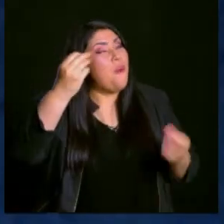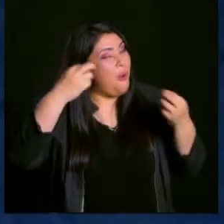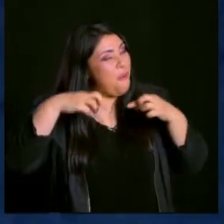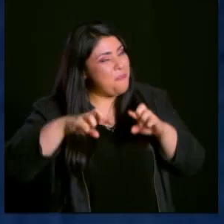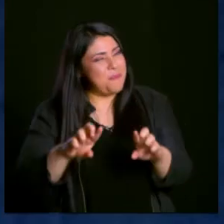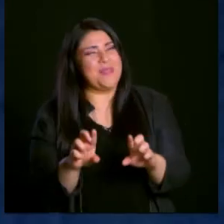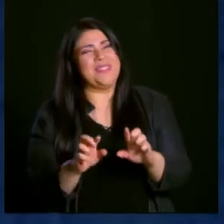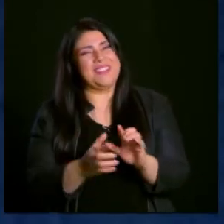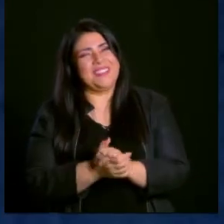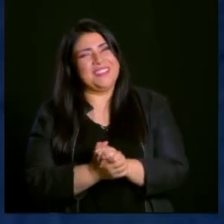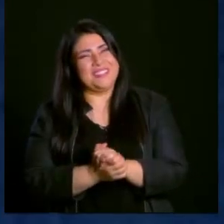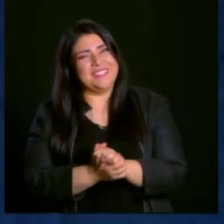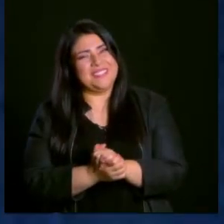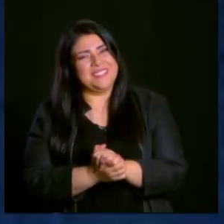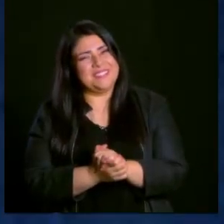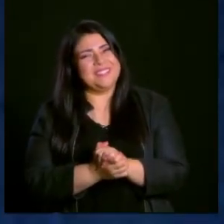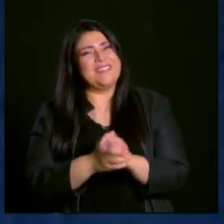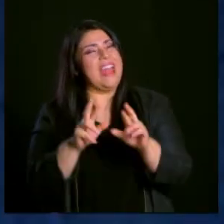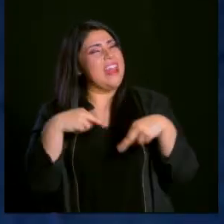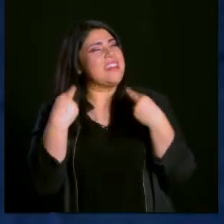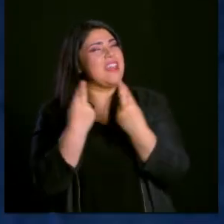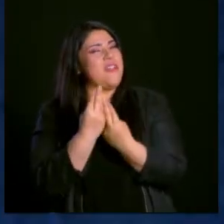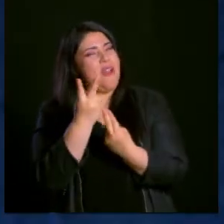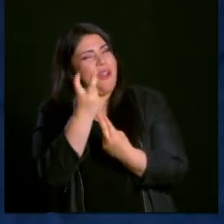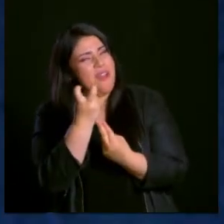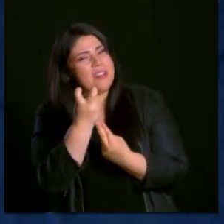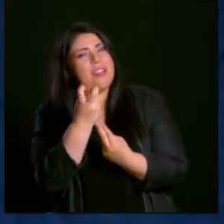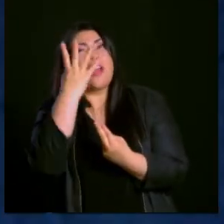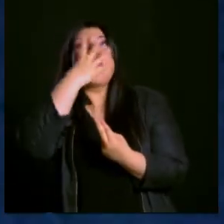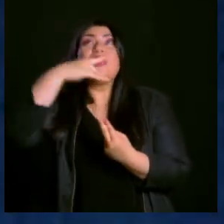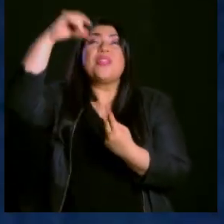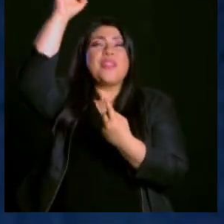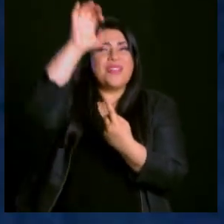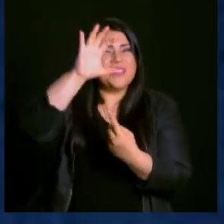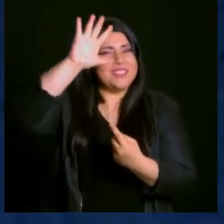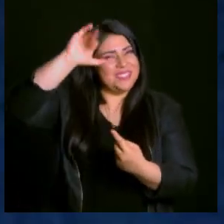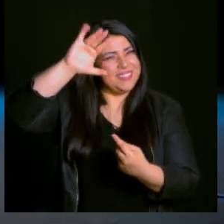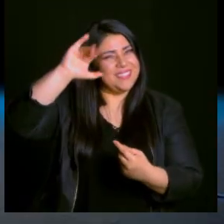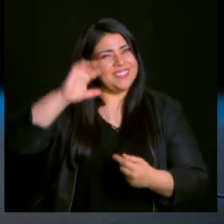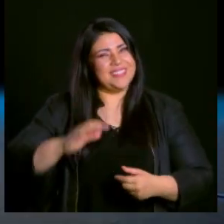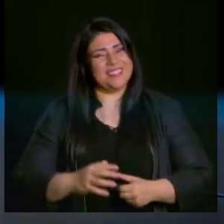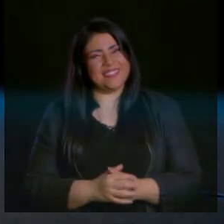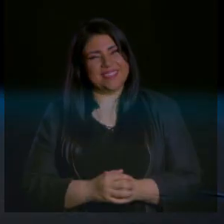oportunidad que nos podamos reunir de nuevo Dios te bendiga chao